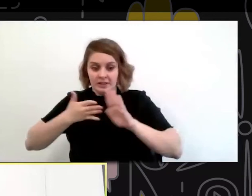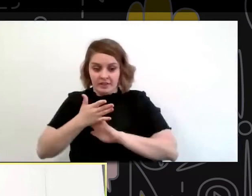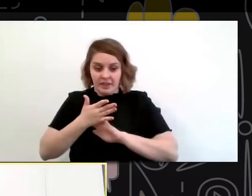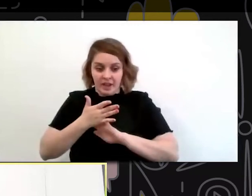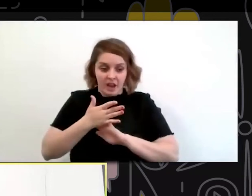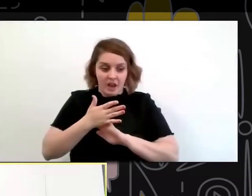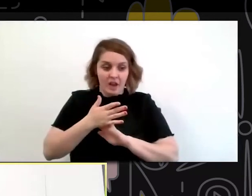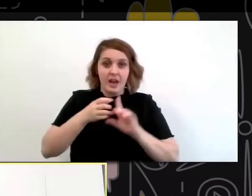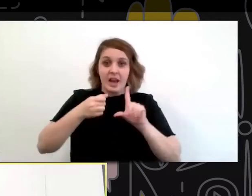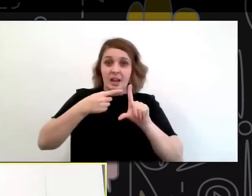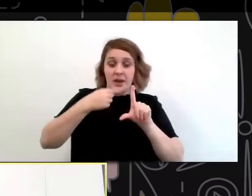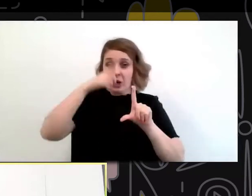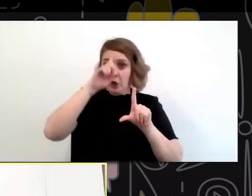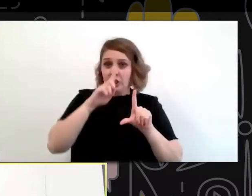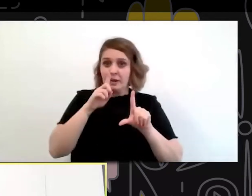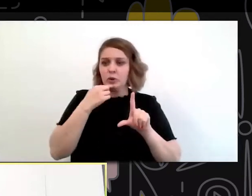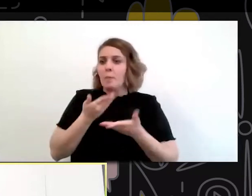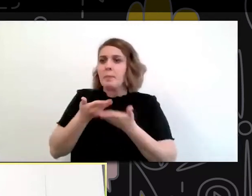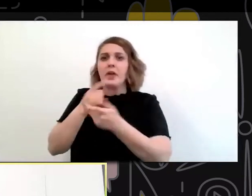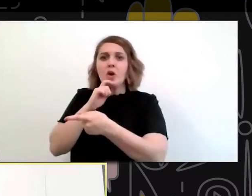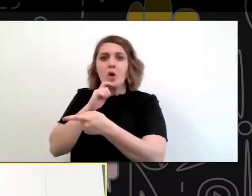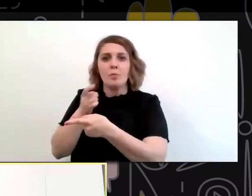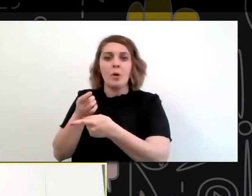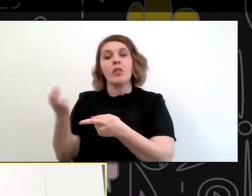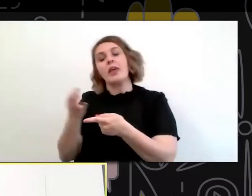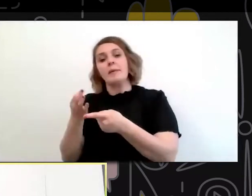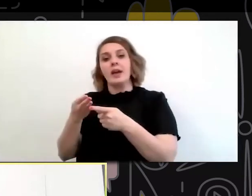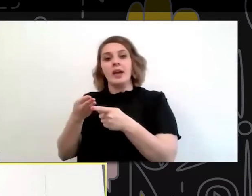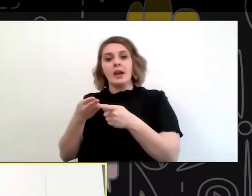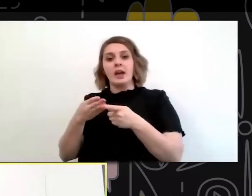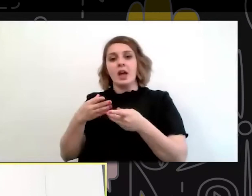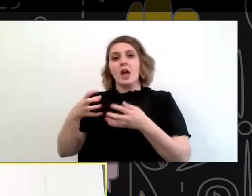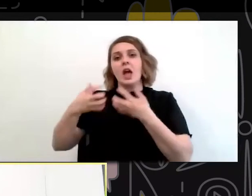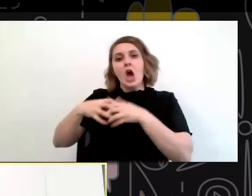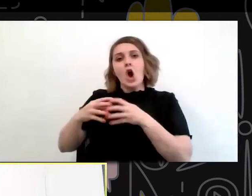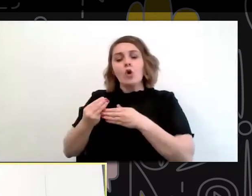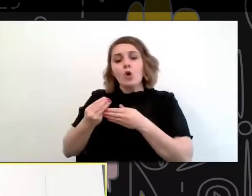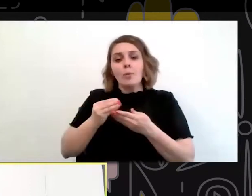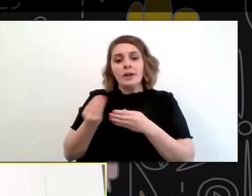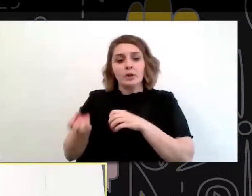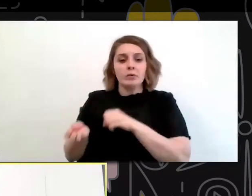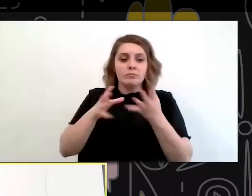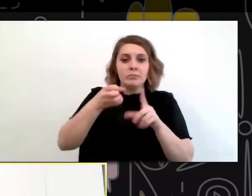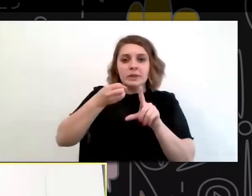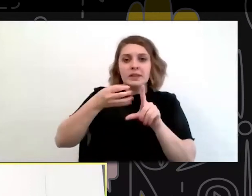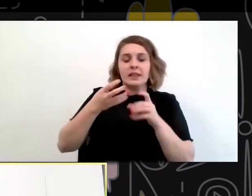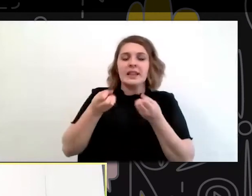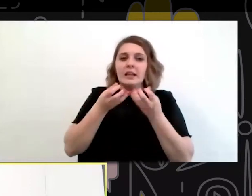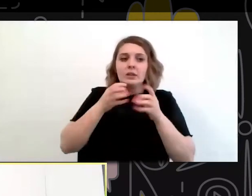correo electrónico. ¿Cómo le va a pedir a este paciente que se meta con el glucómetro, que vuelque los datos? Yo creo que la